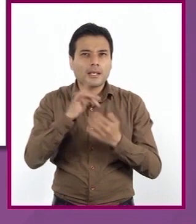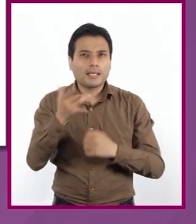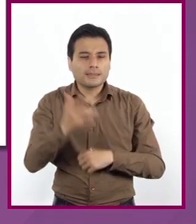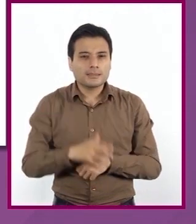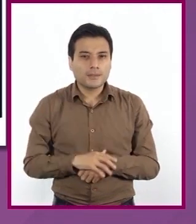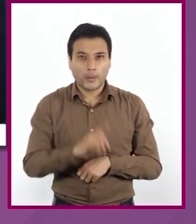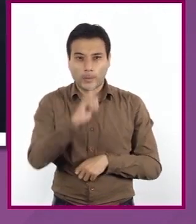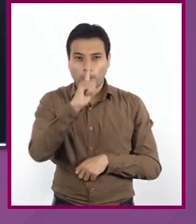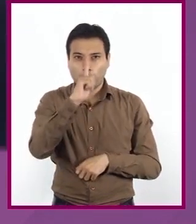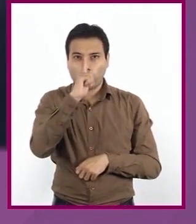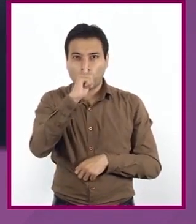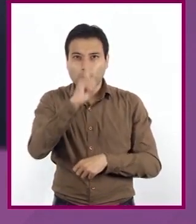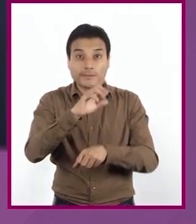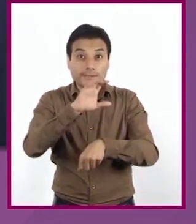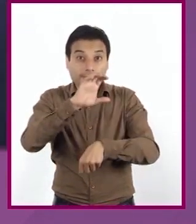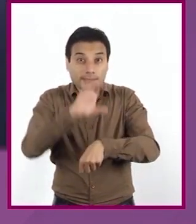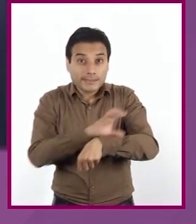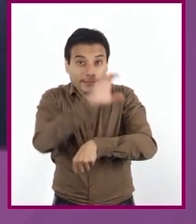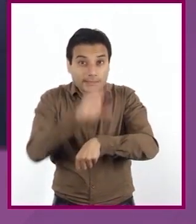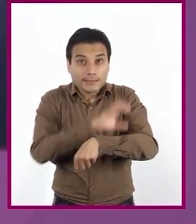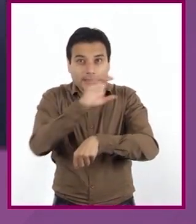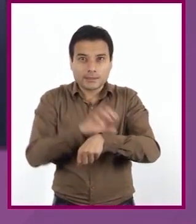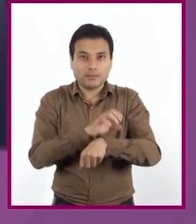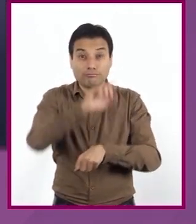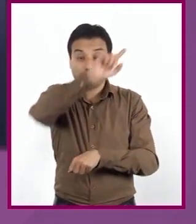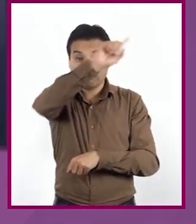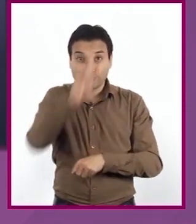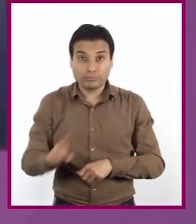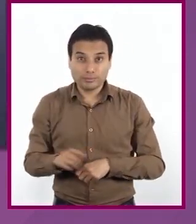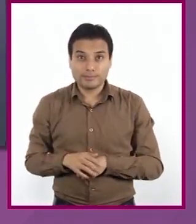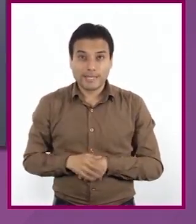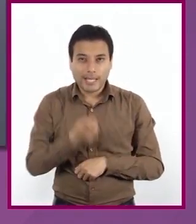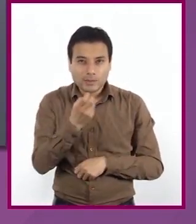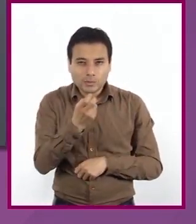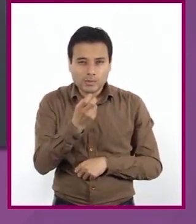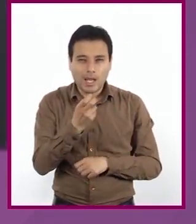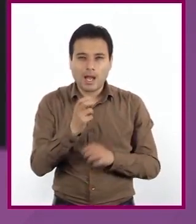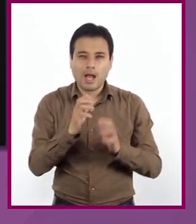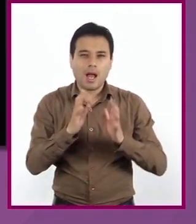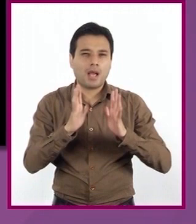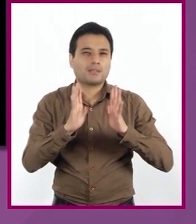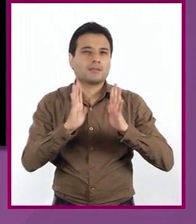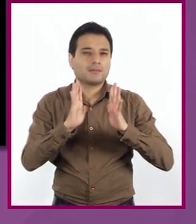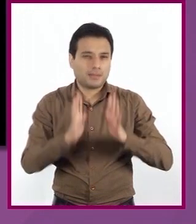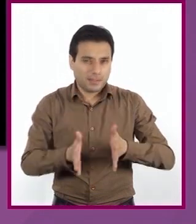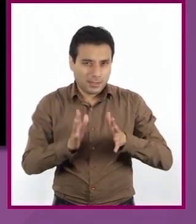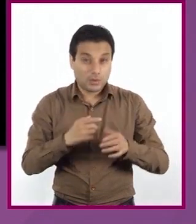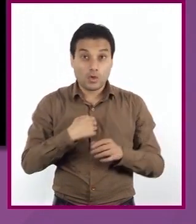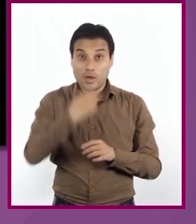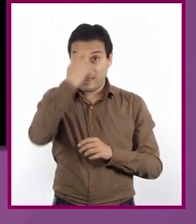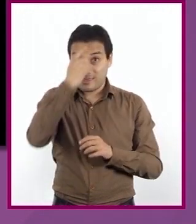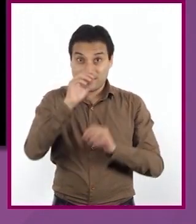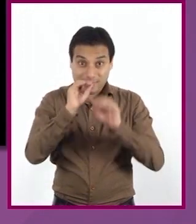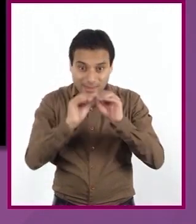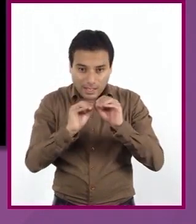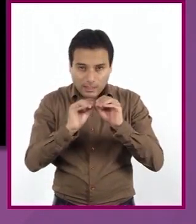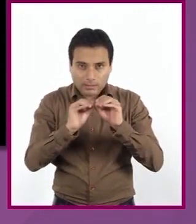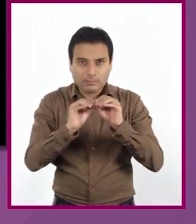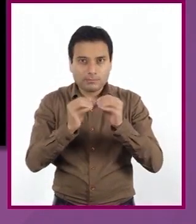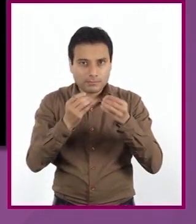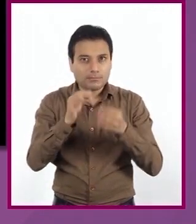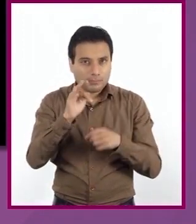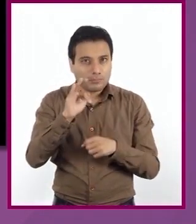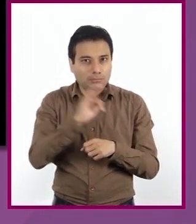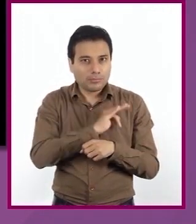y de una inminente descarga eléctrica. Esto era la señal de que su invento había logrado captar la electricidad de las